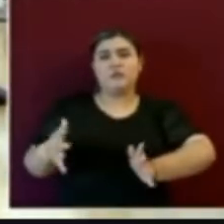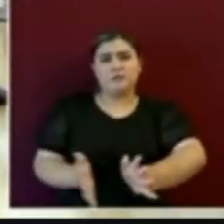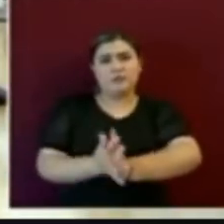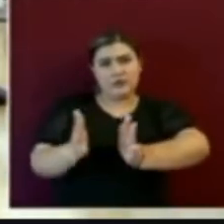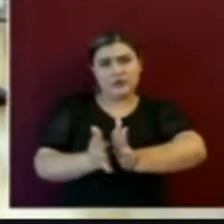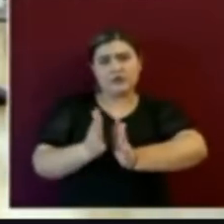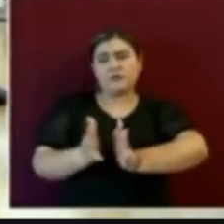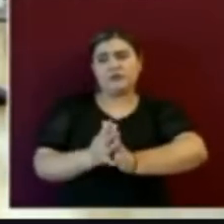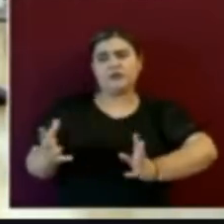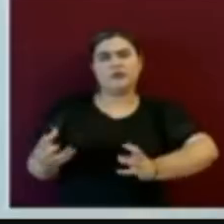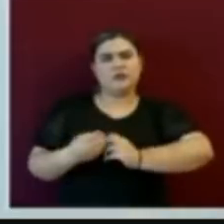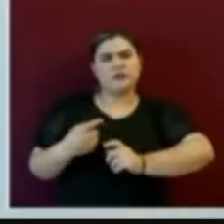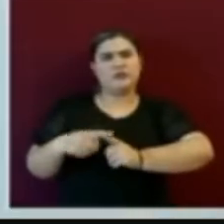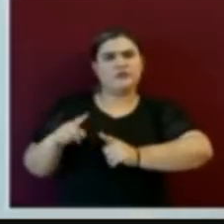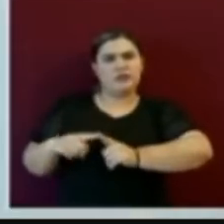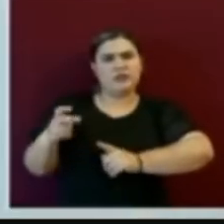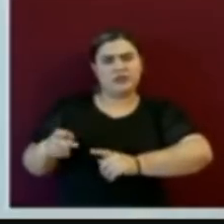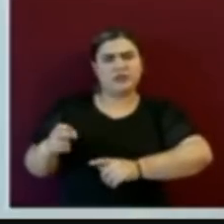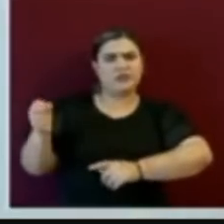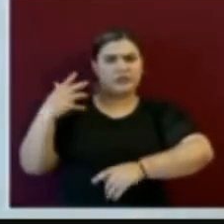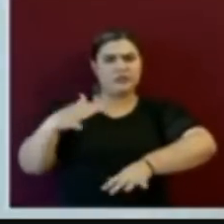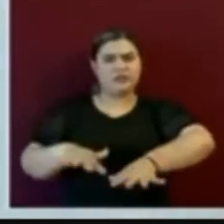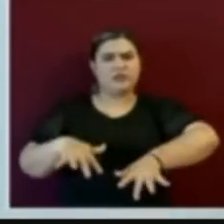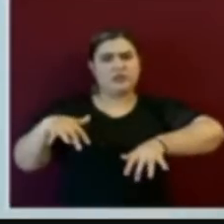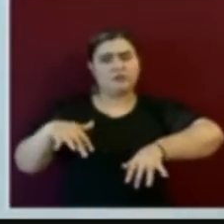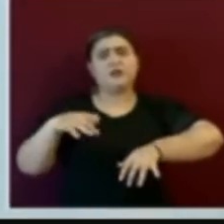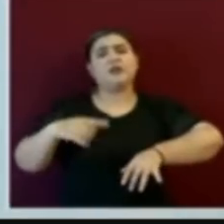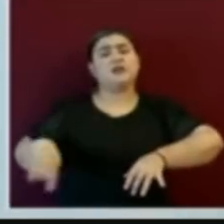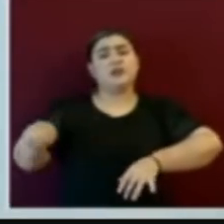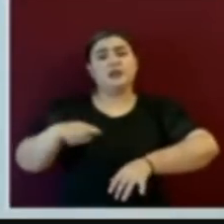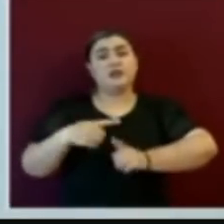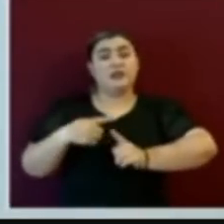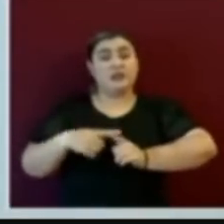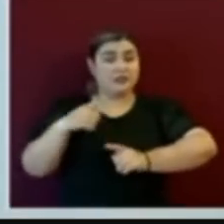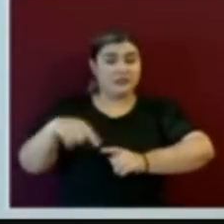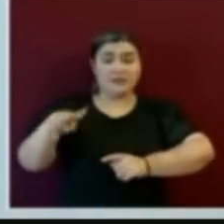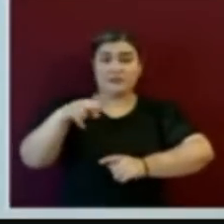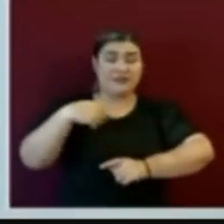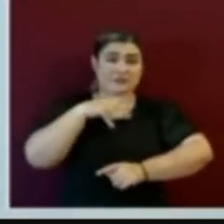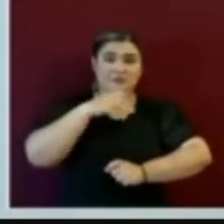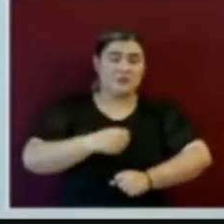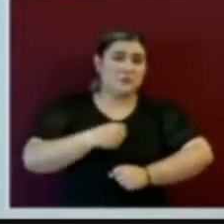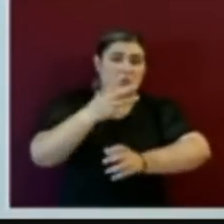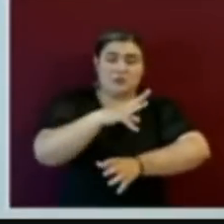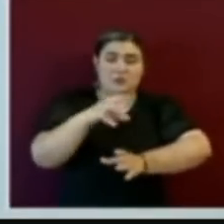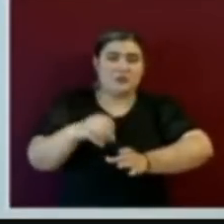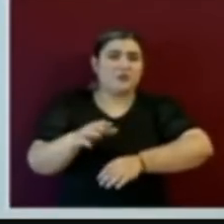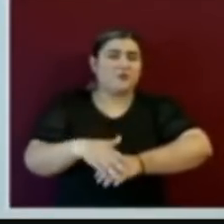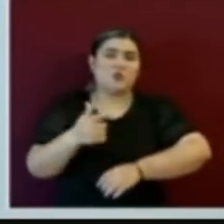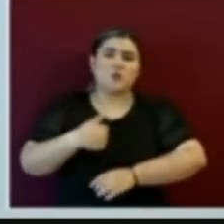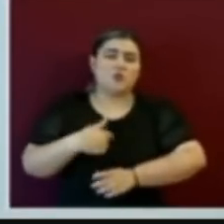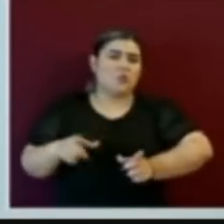integrantes de esta asamblea o de esta sesión, así es que no puedo adelantar porque yo solo